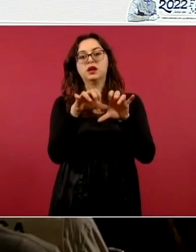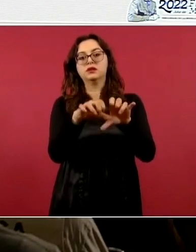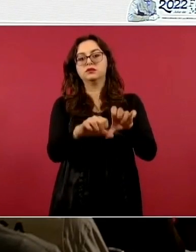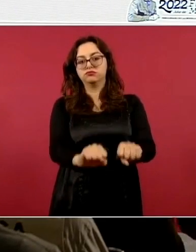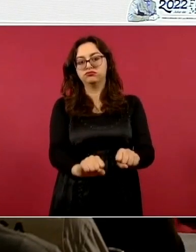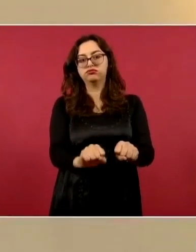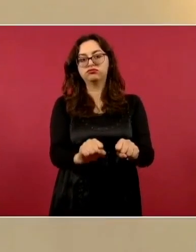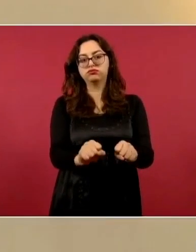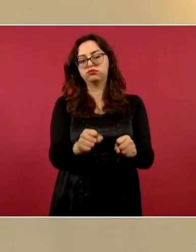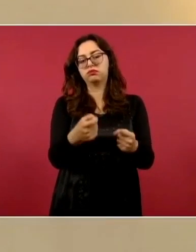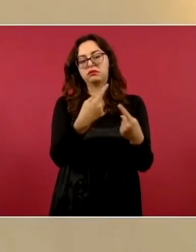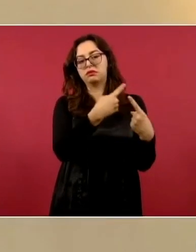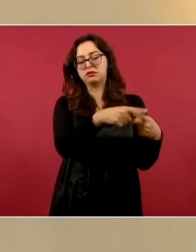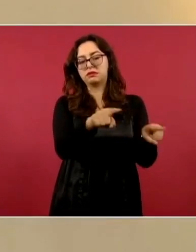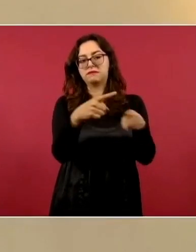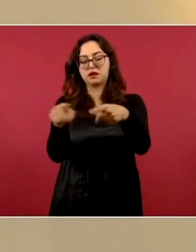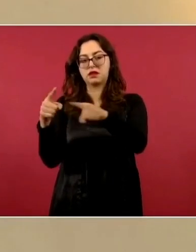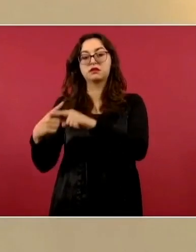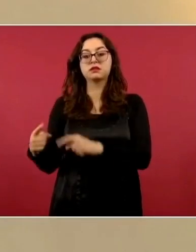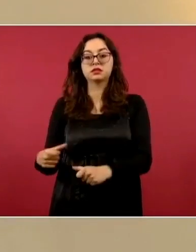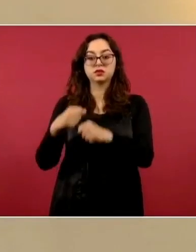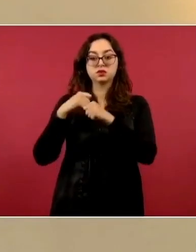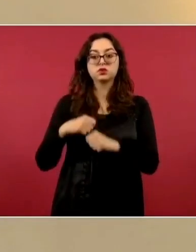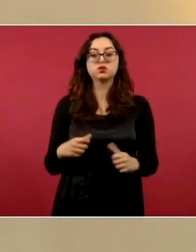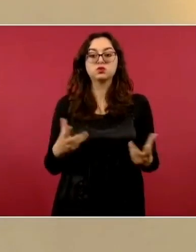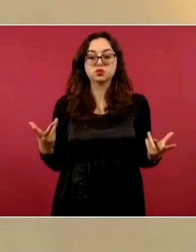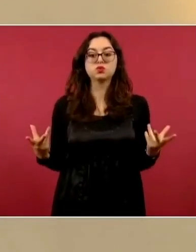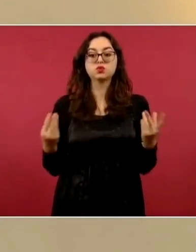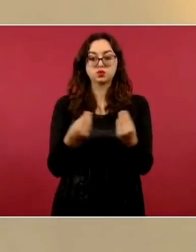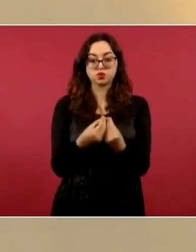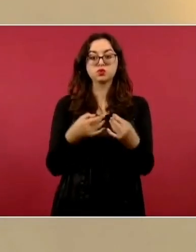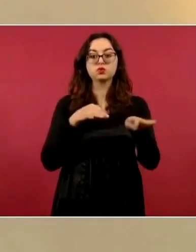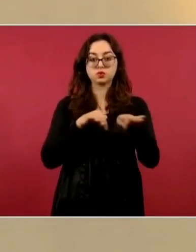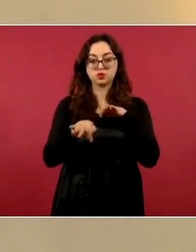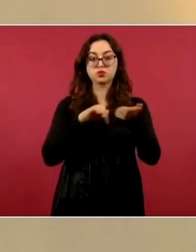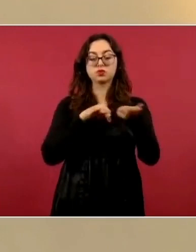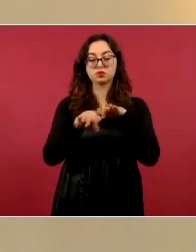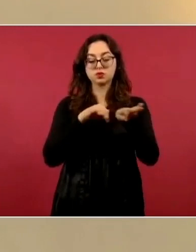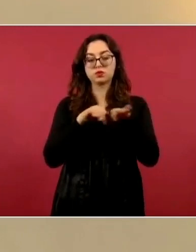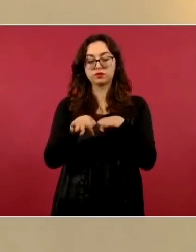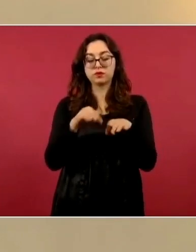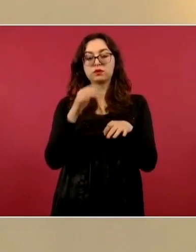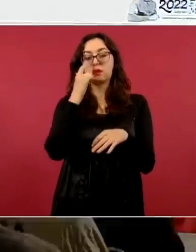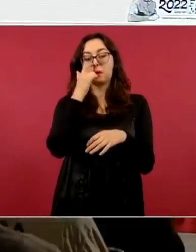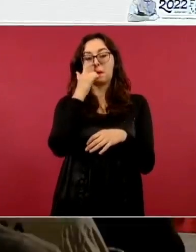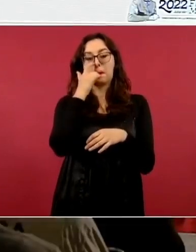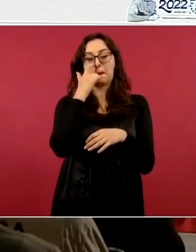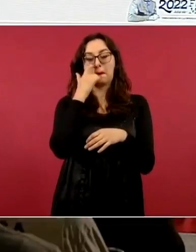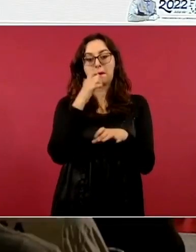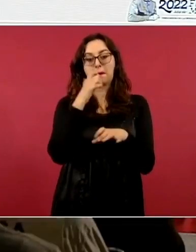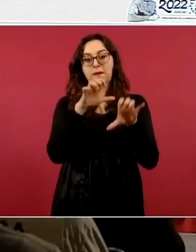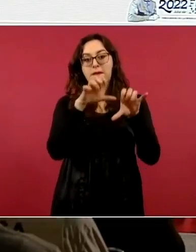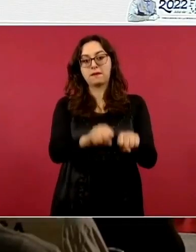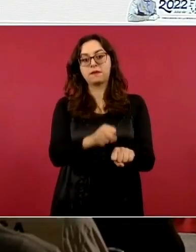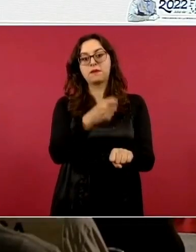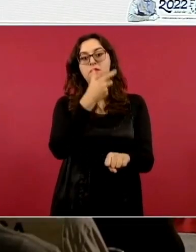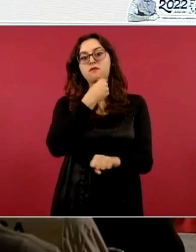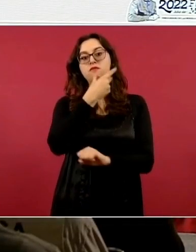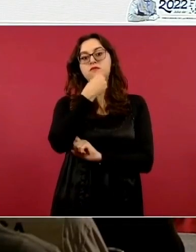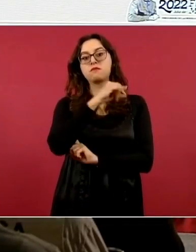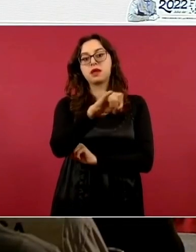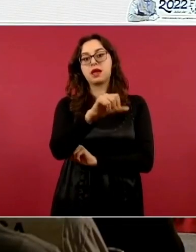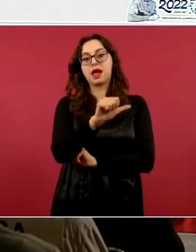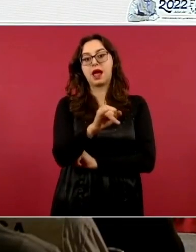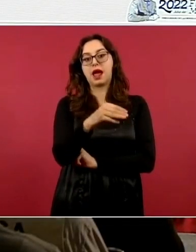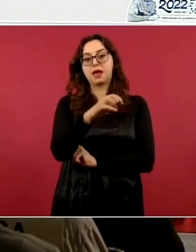la femdo que pertenece a la fiscalía general de la república y la agencia de investigación criminal se detuvo a Jaime